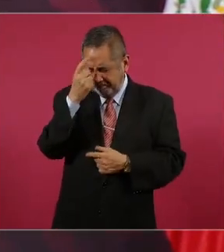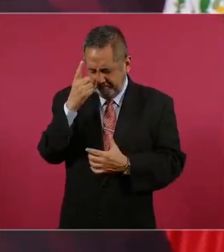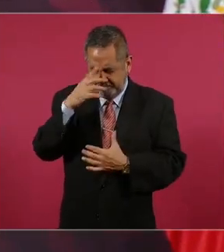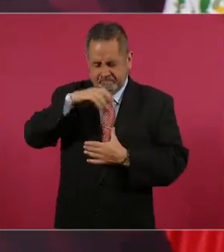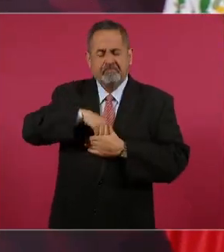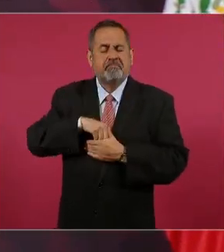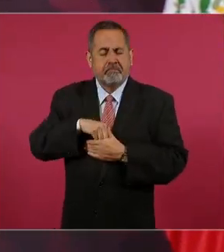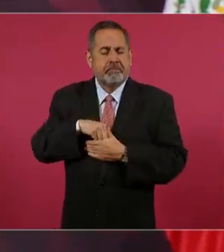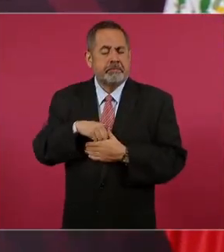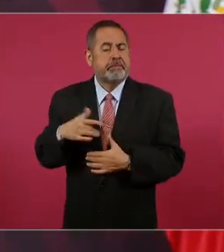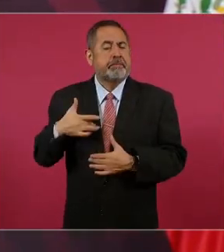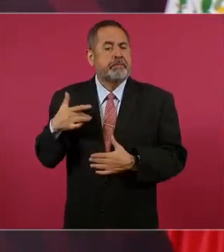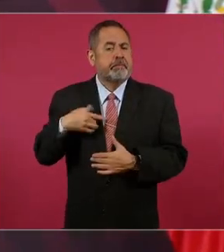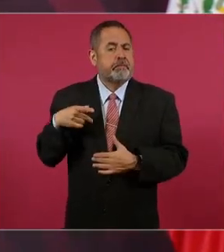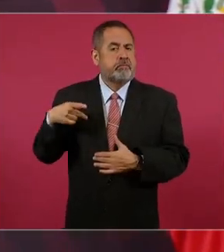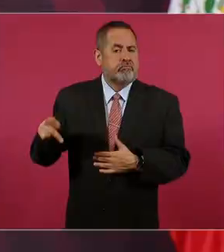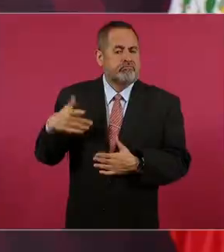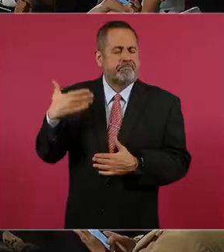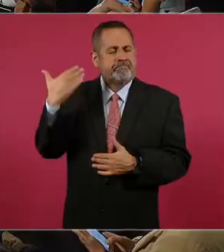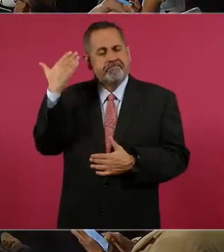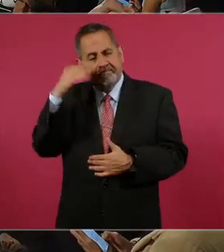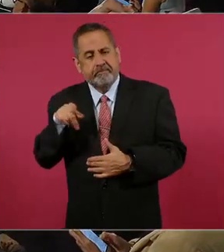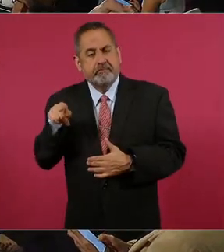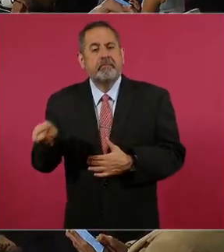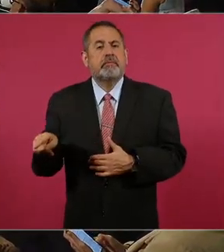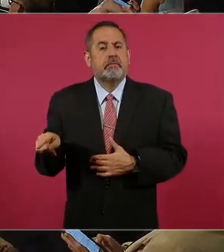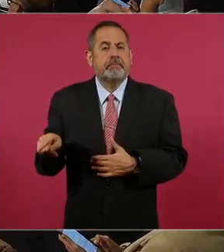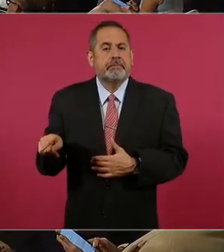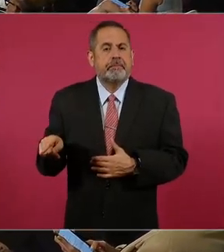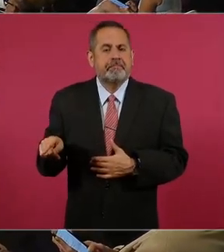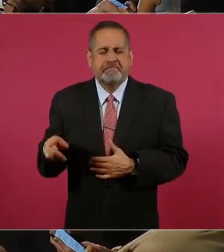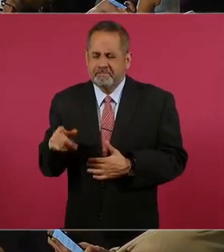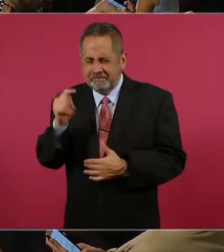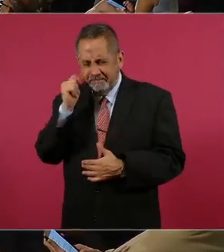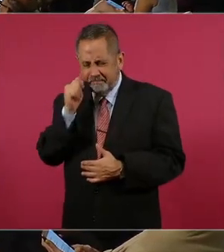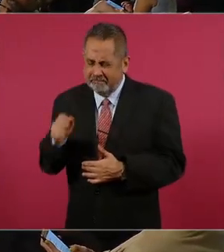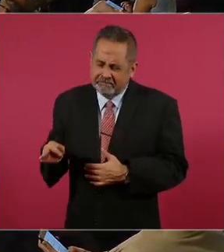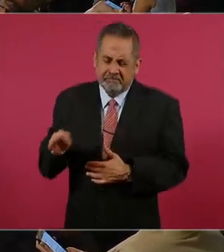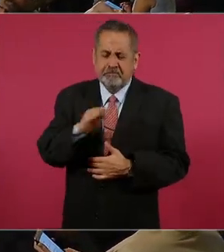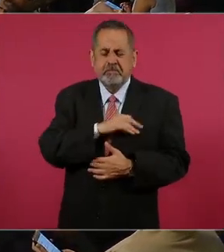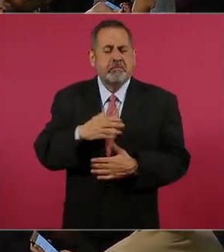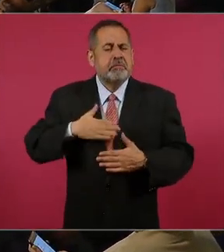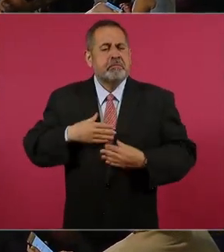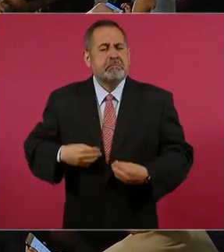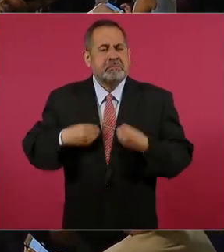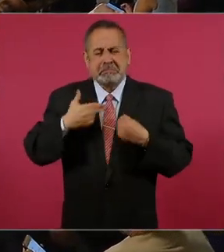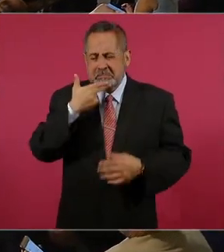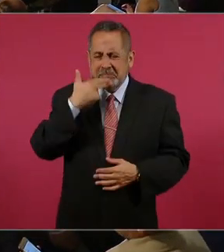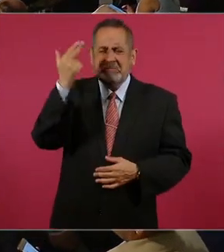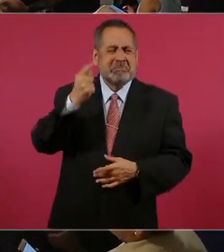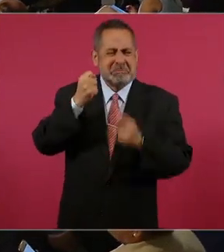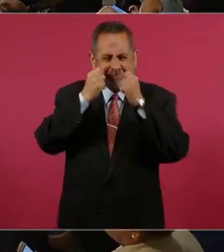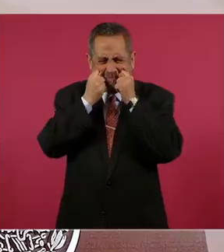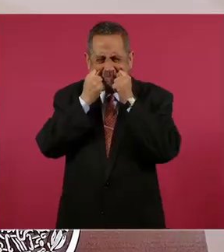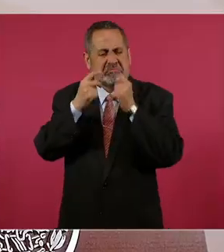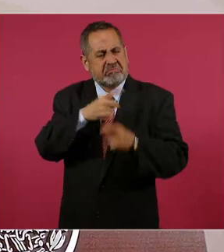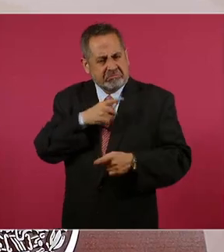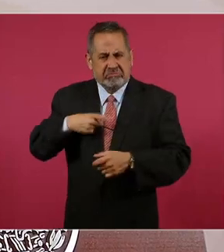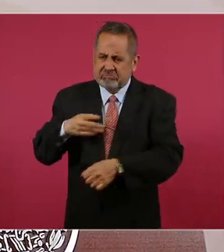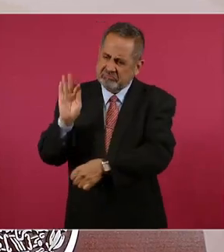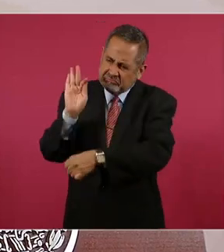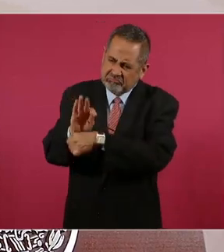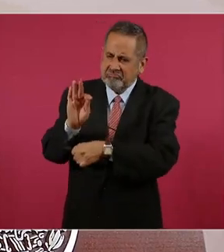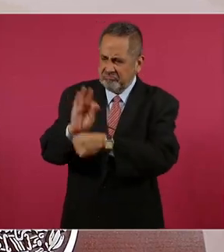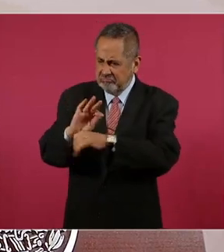conclusión de que debía arriesgar hasta su vida por la causa de la